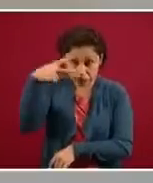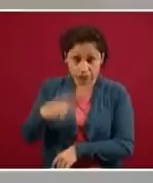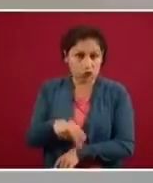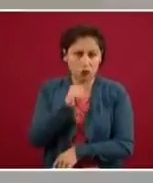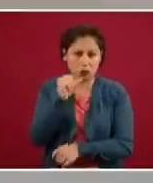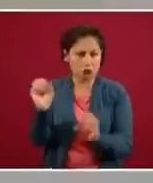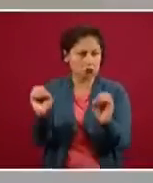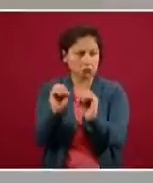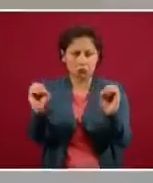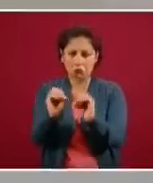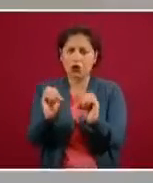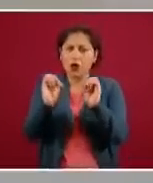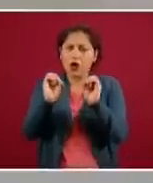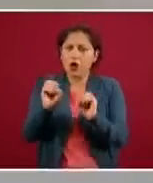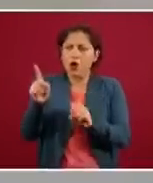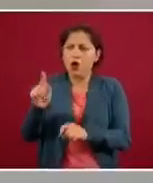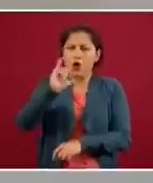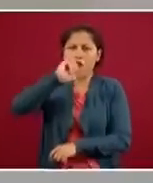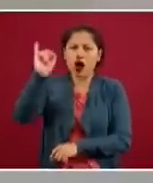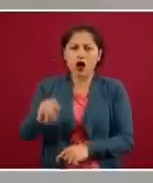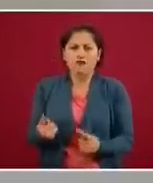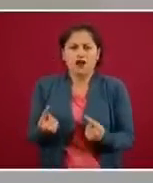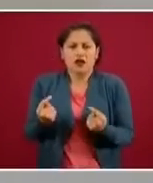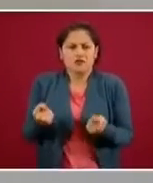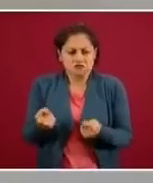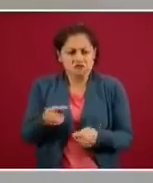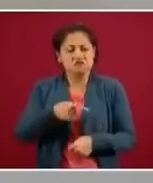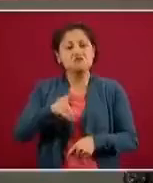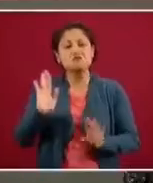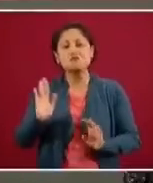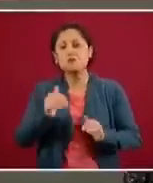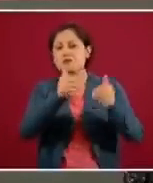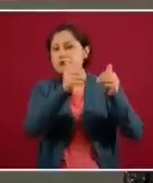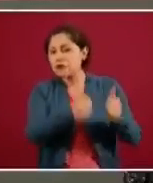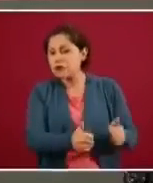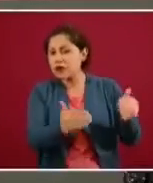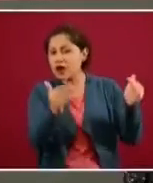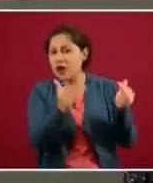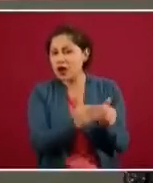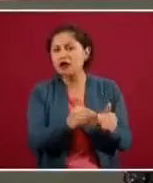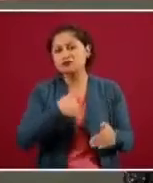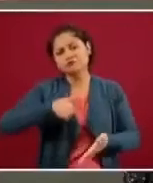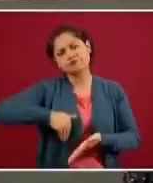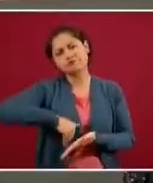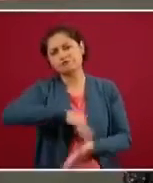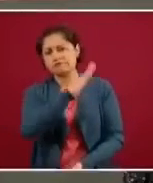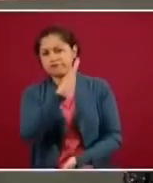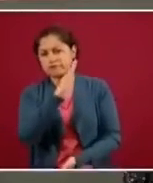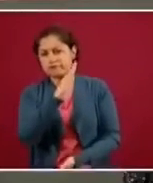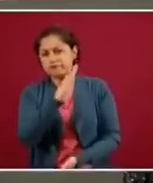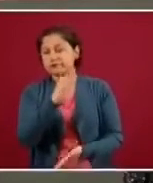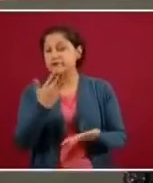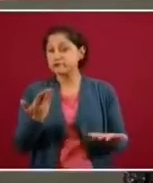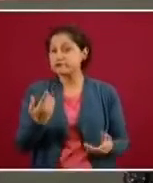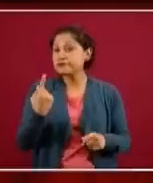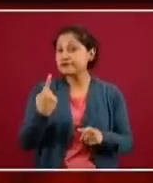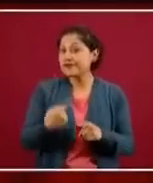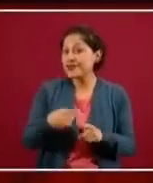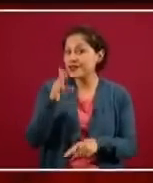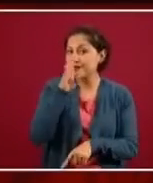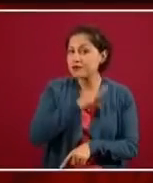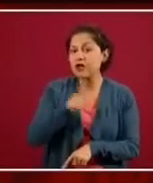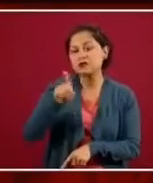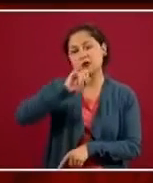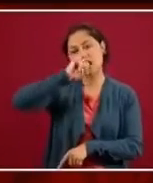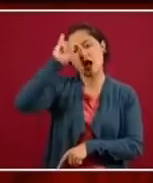le ha planteado al trabajador, la trabajadora, que le va a despedir si no se presenta a trabajar, quien está incumpliendo es